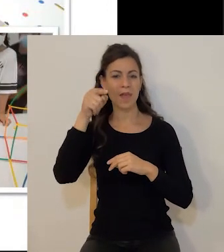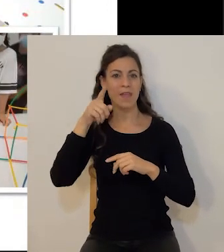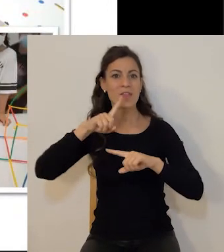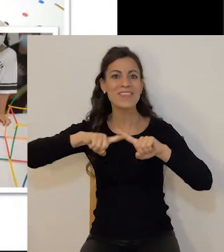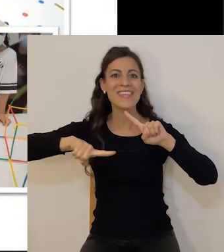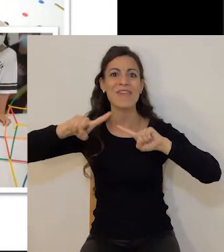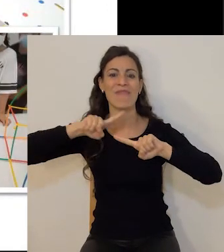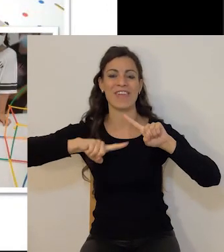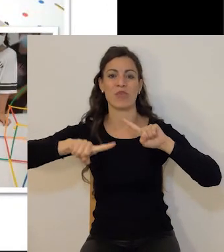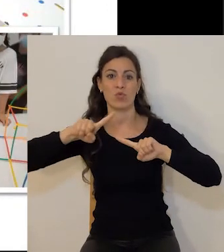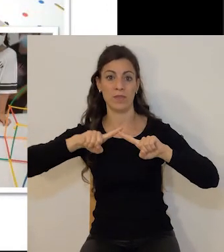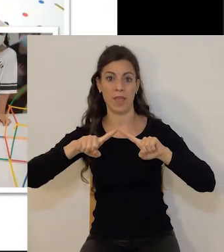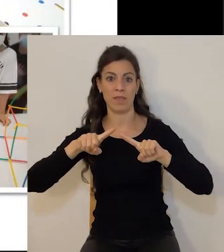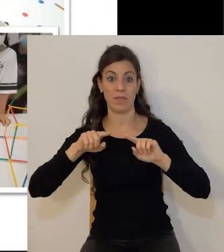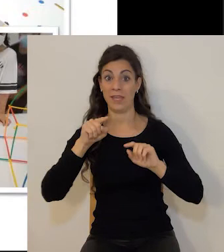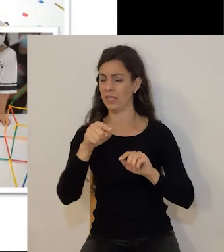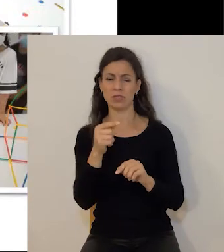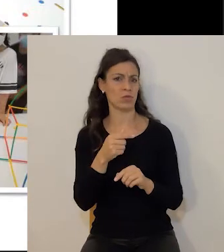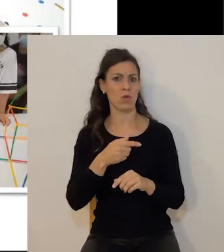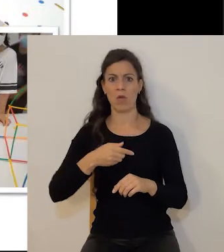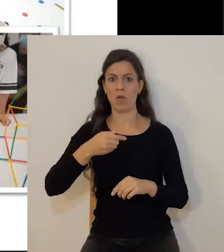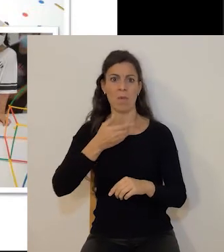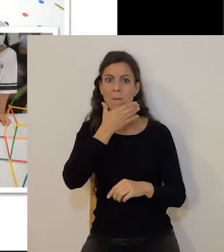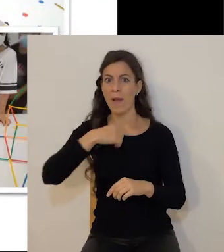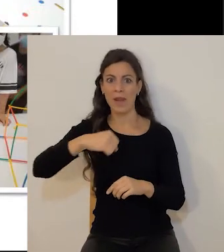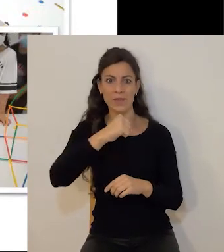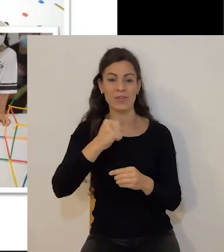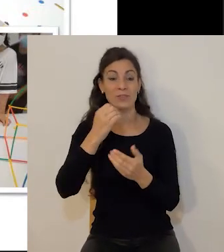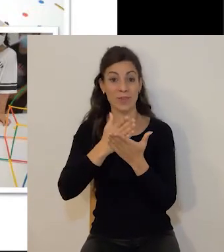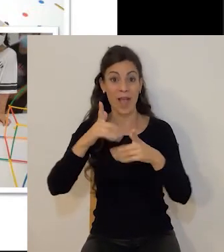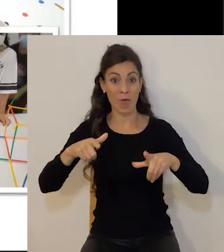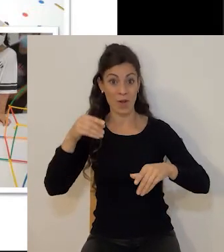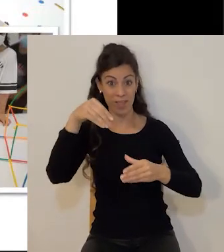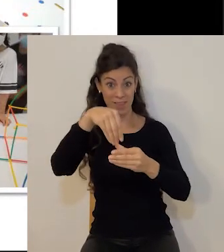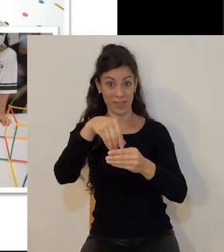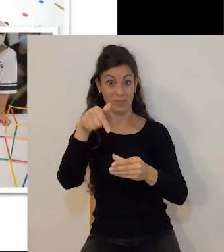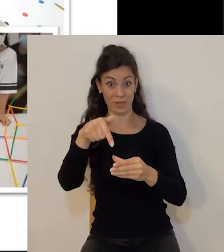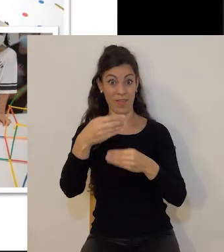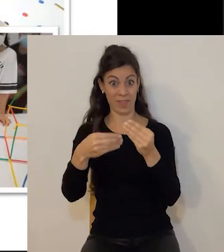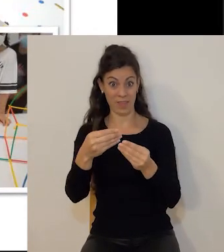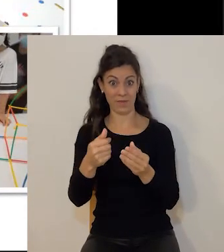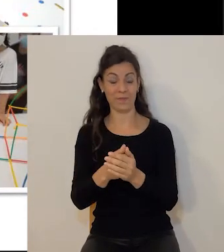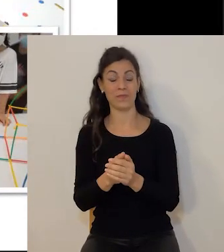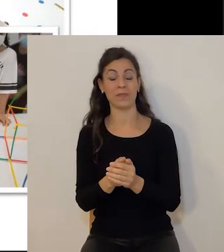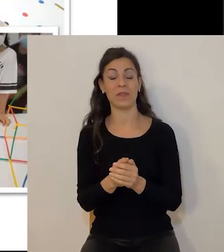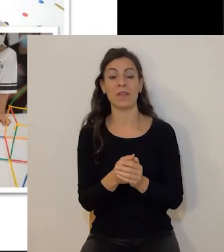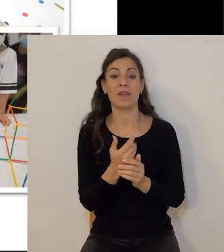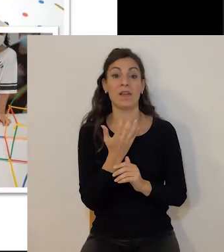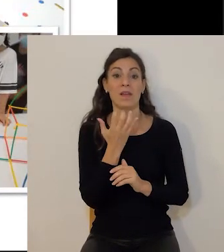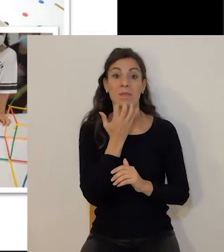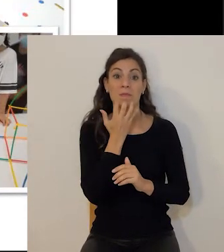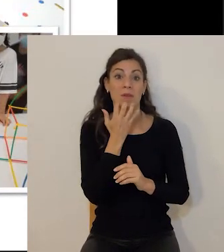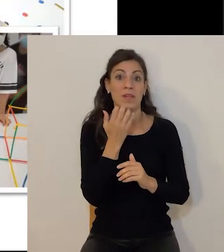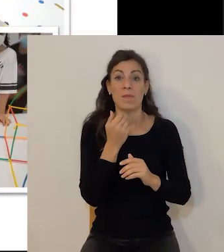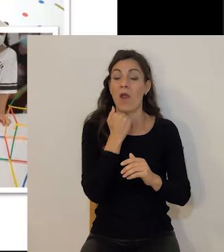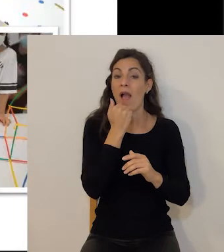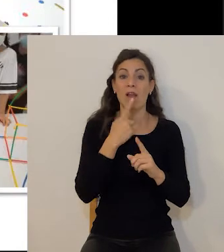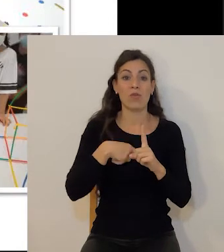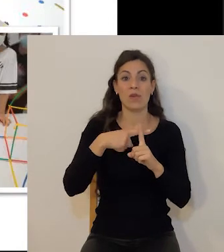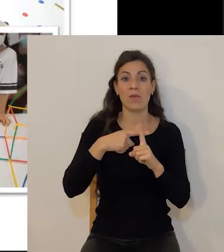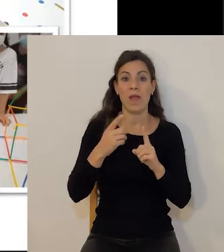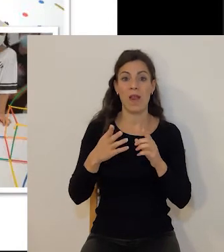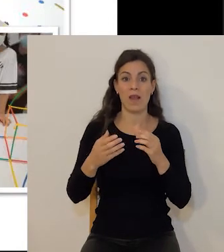es buenísimo hacerlo en el aula. Pensamos en un problema, en una dificultad, en algo que debemos desarrollar a nivel